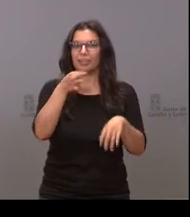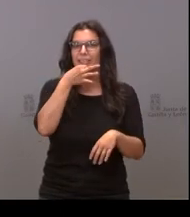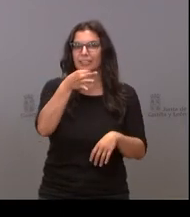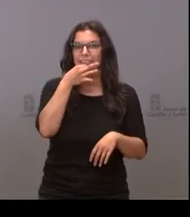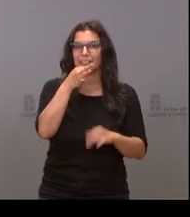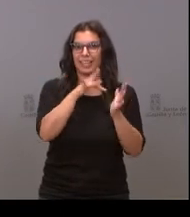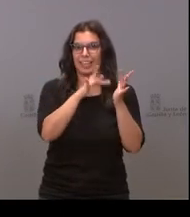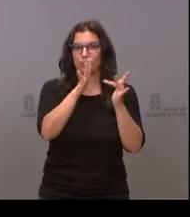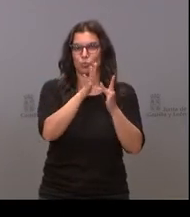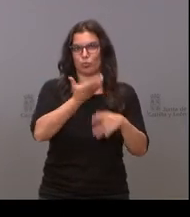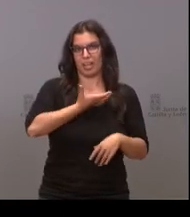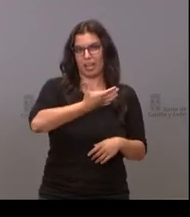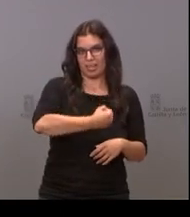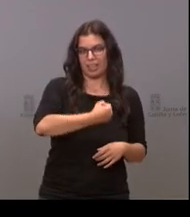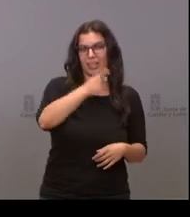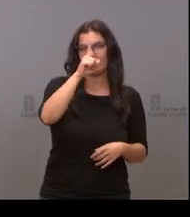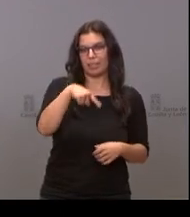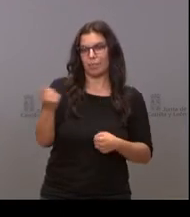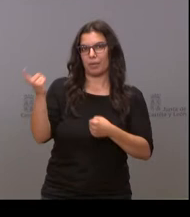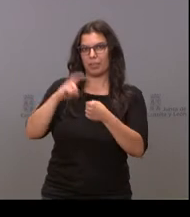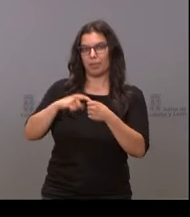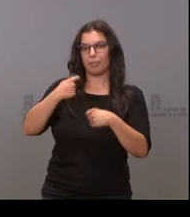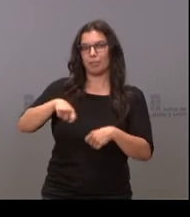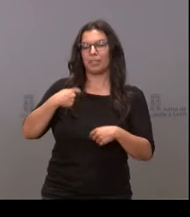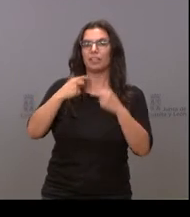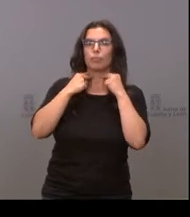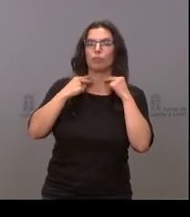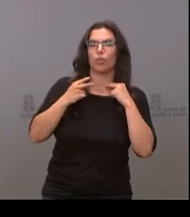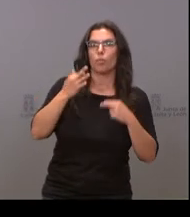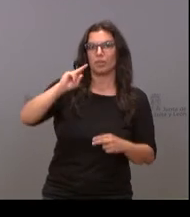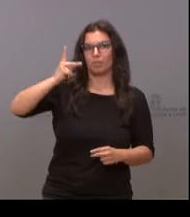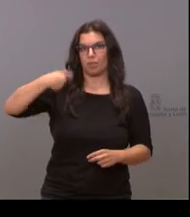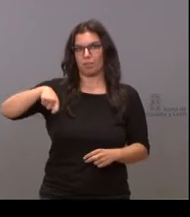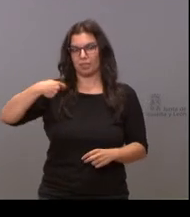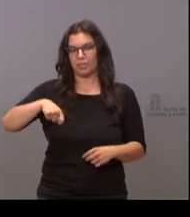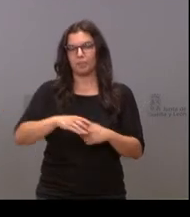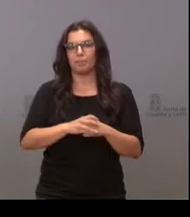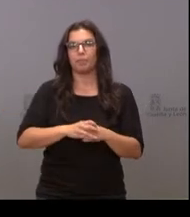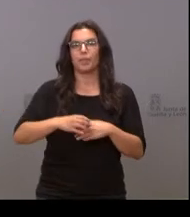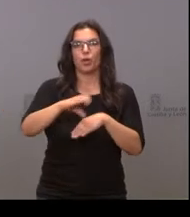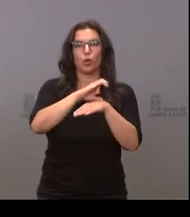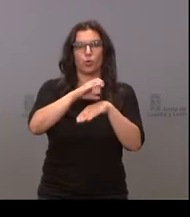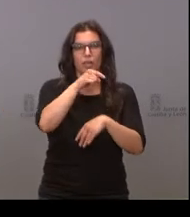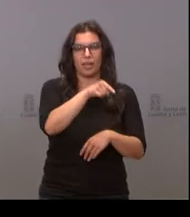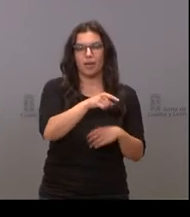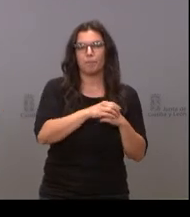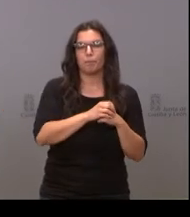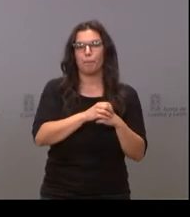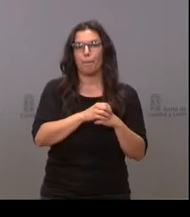del alcalde y la presencia del presidente de la diputación y los vicepresidentes la consejera los